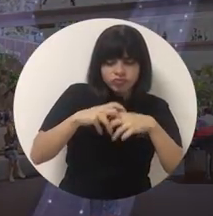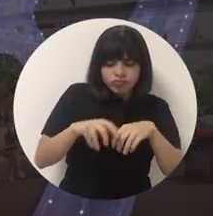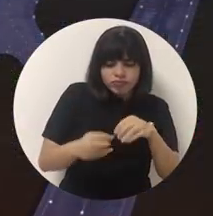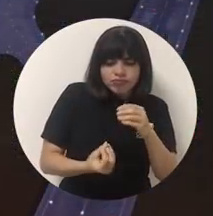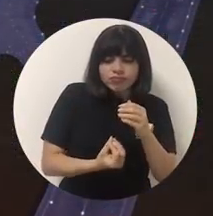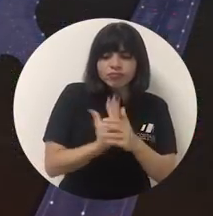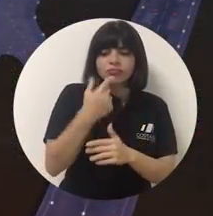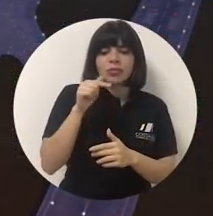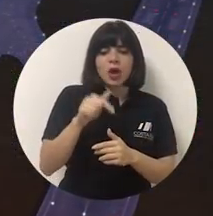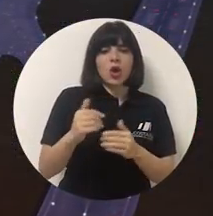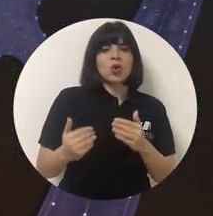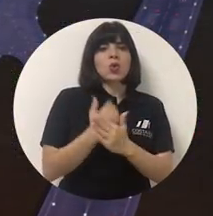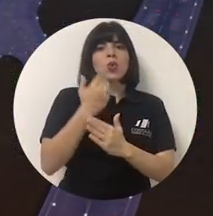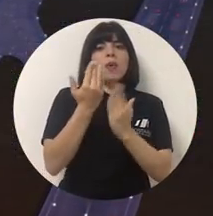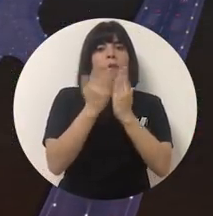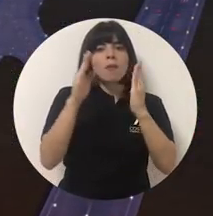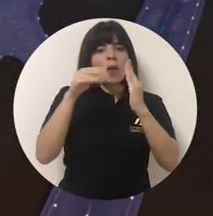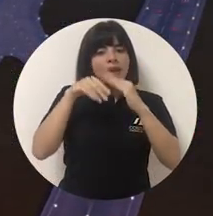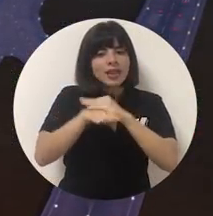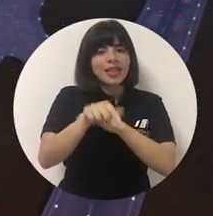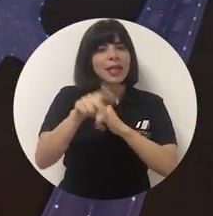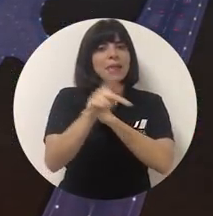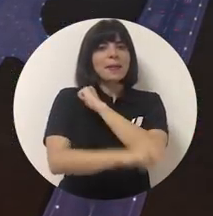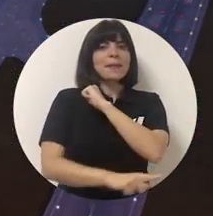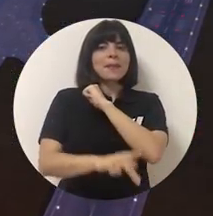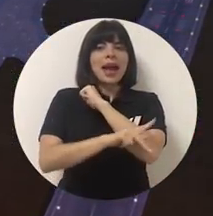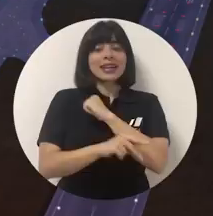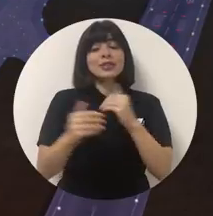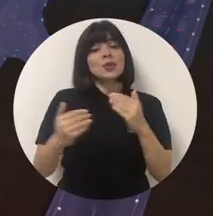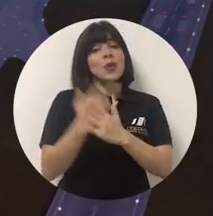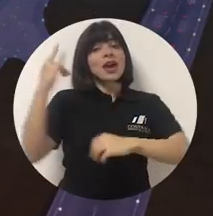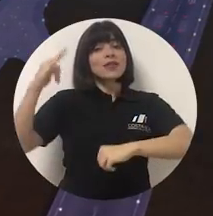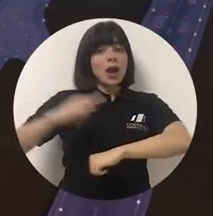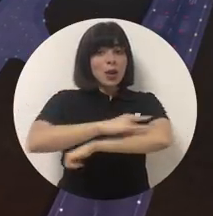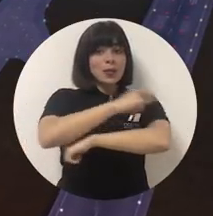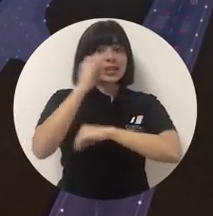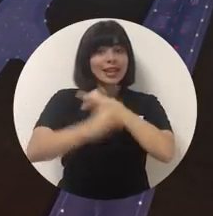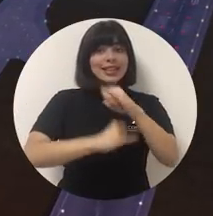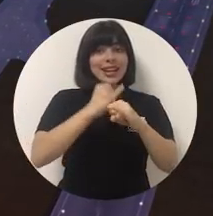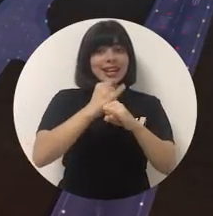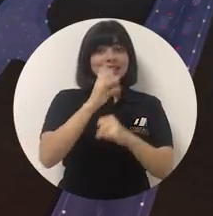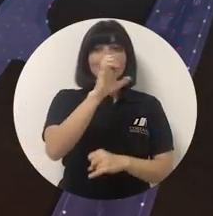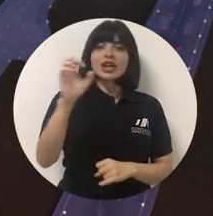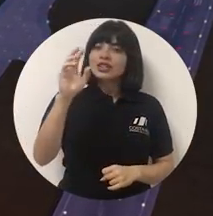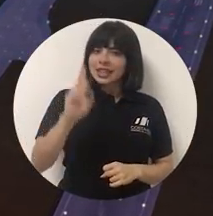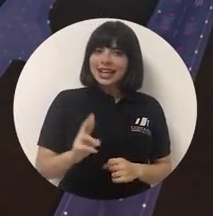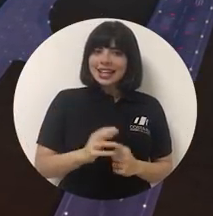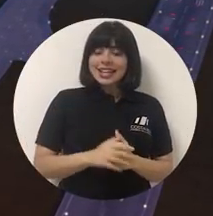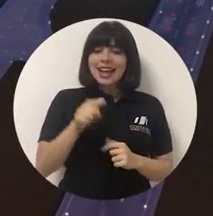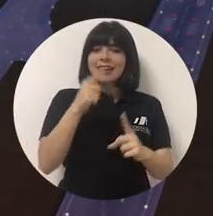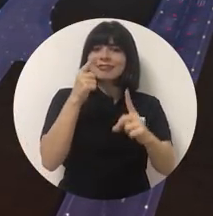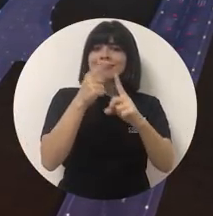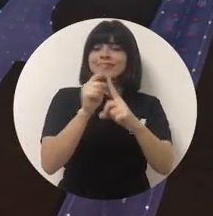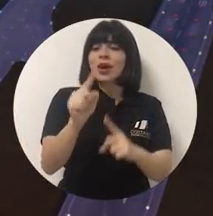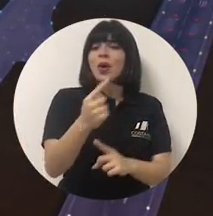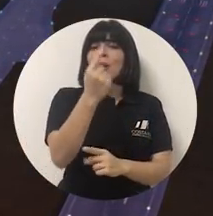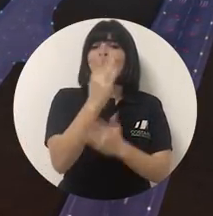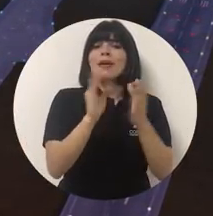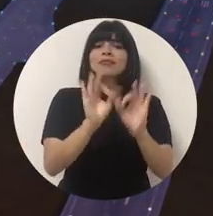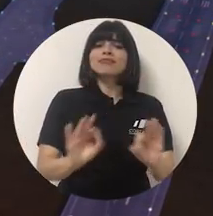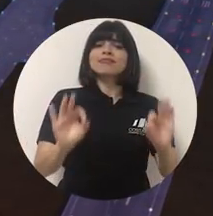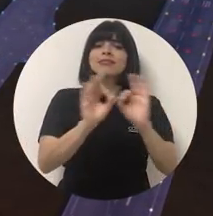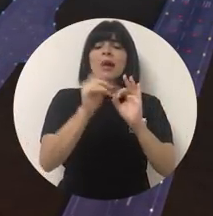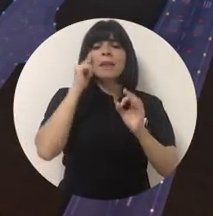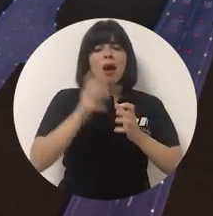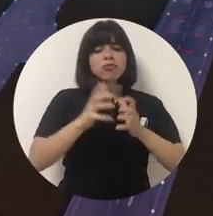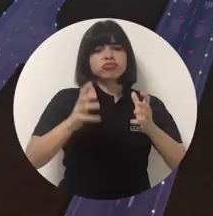encontrará en el umbral de la nueva puerta de ingreso al país. El nuevo Aeropuerto Internacional de Costa Rica será uno de los componentes claves